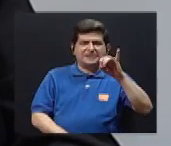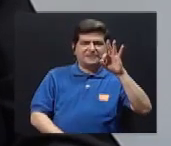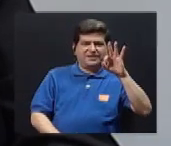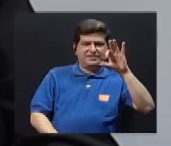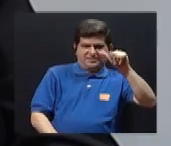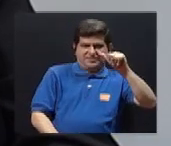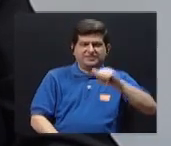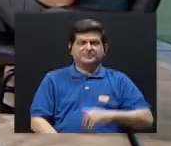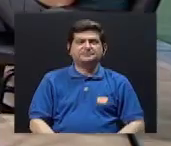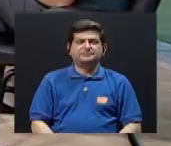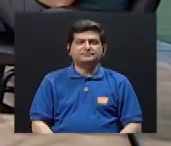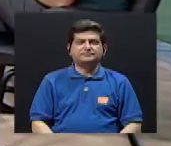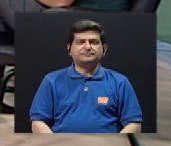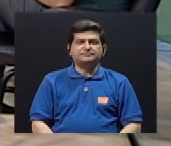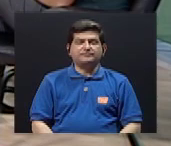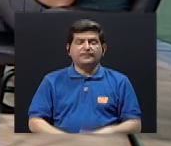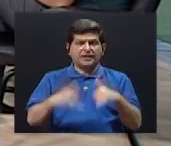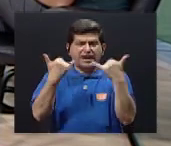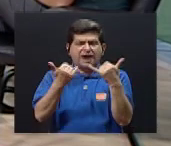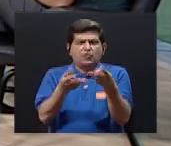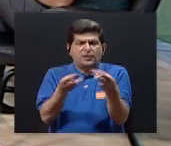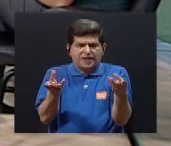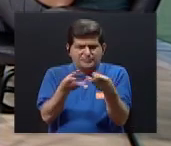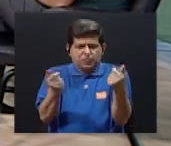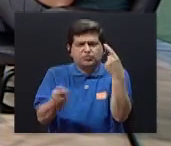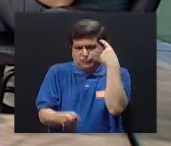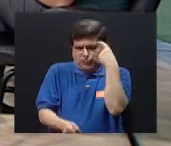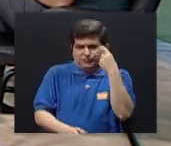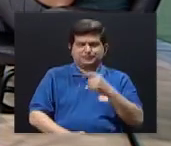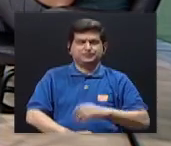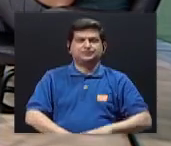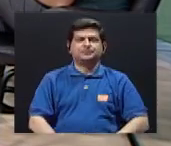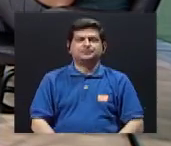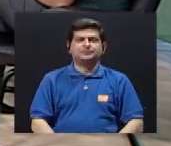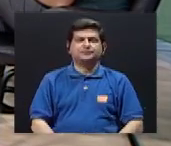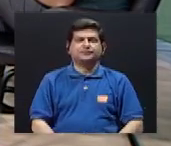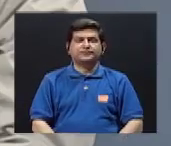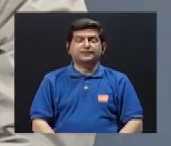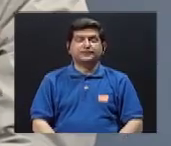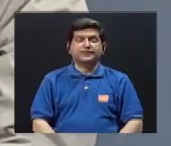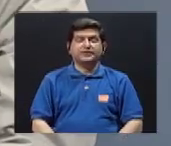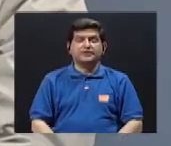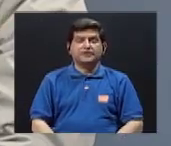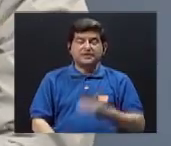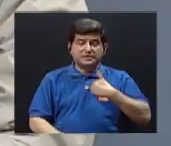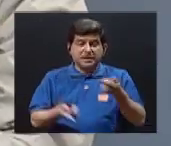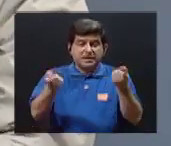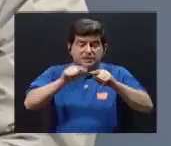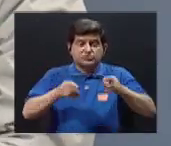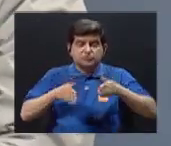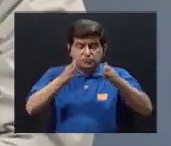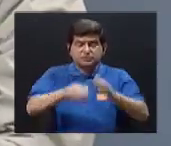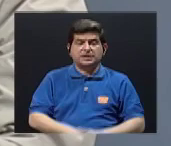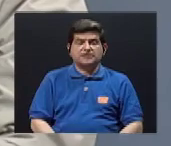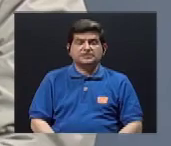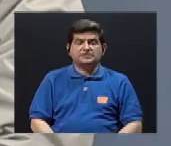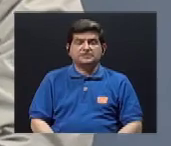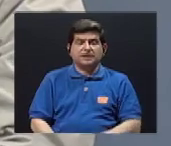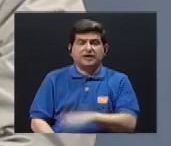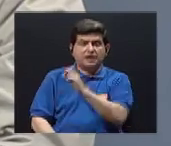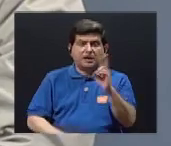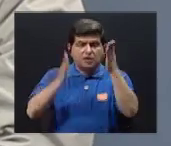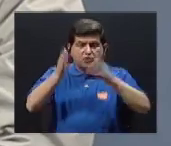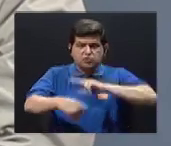Sofeifa. Vamos un poco a la producción. Tienen el incidente en la carretera, dicen el Tico Promedio,